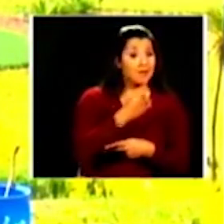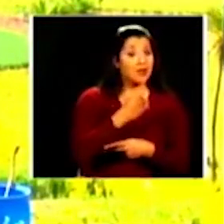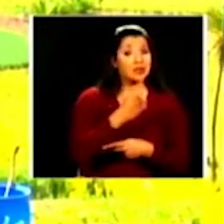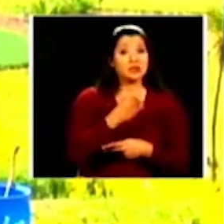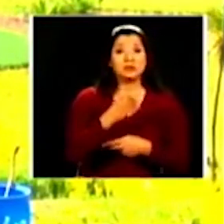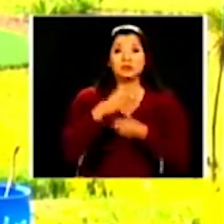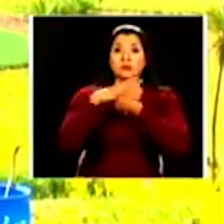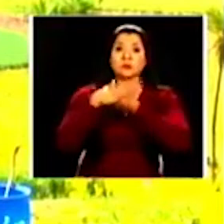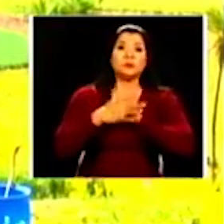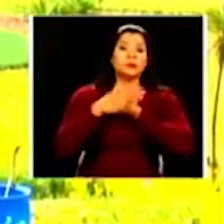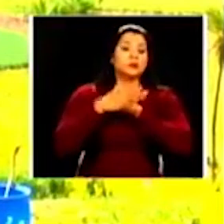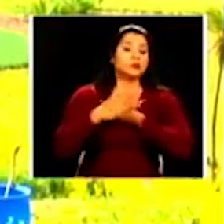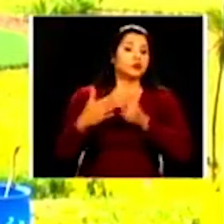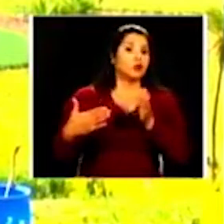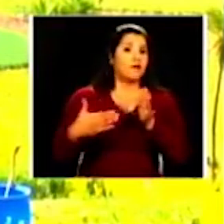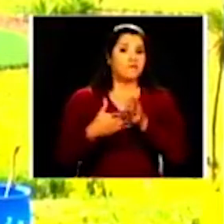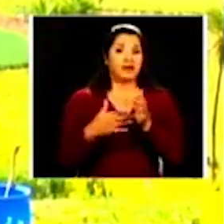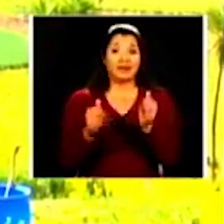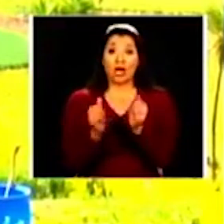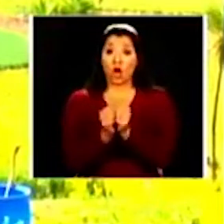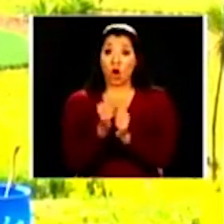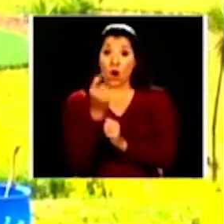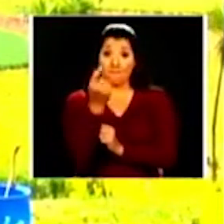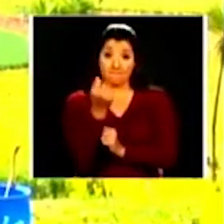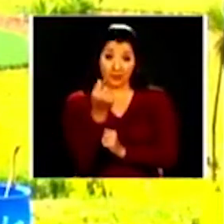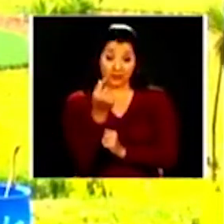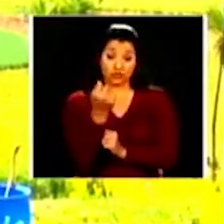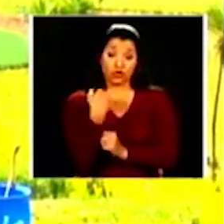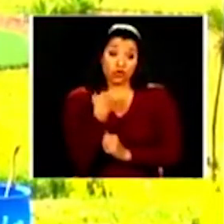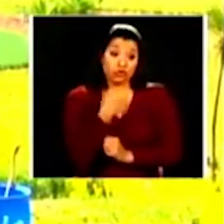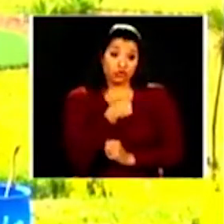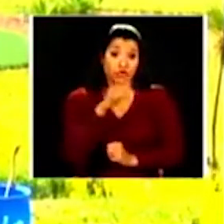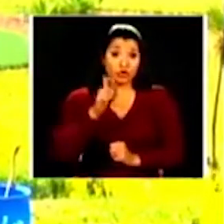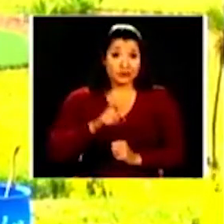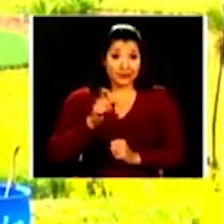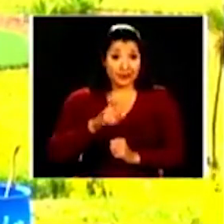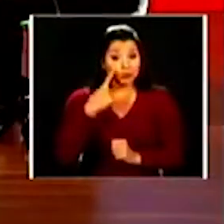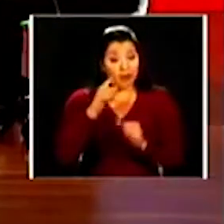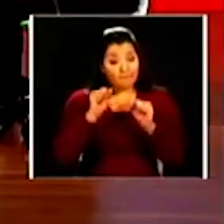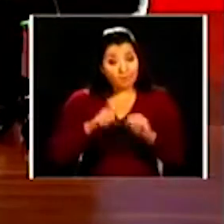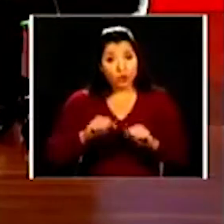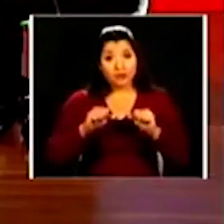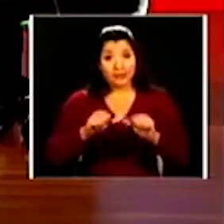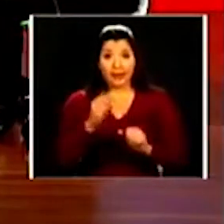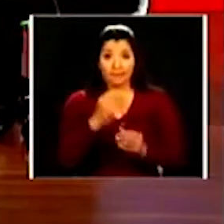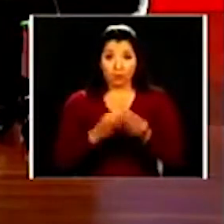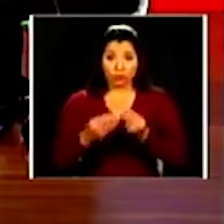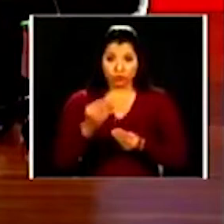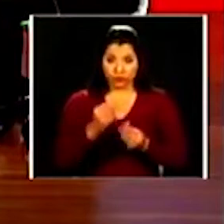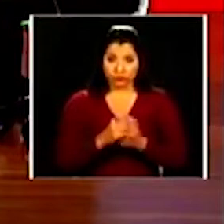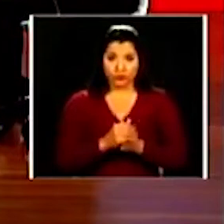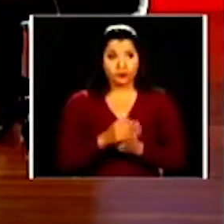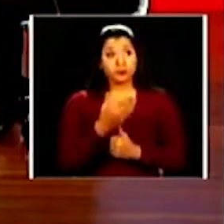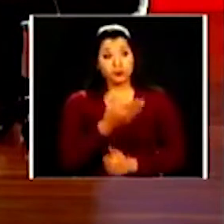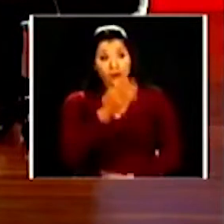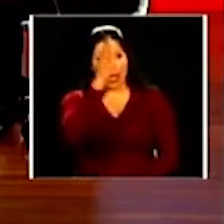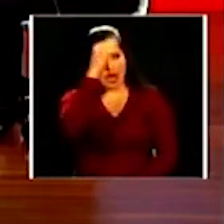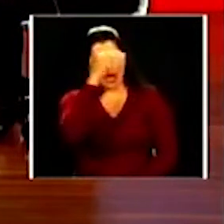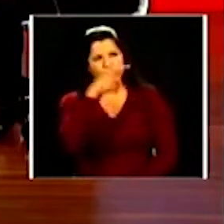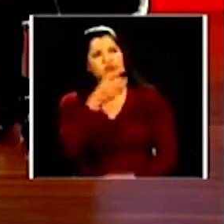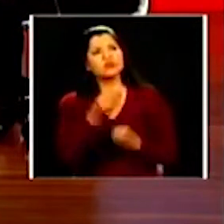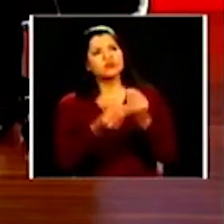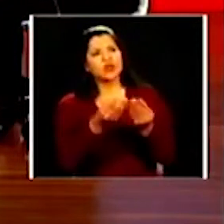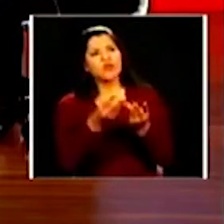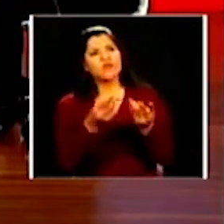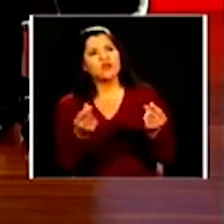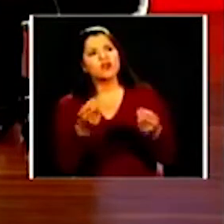con los precios que nosotros necesitamos para seguir produciendo. Carlos, ¿cómo le va a resolver usted este problema a